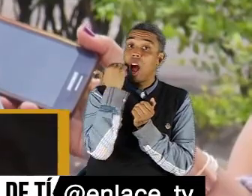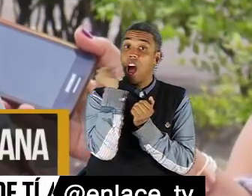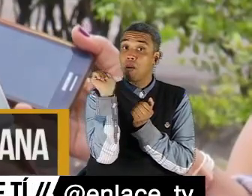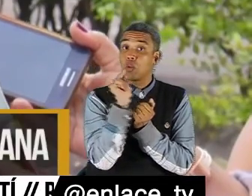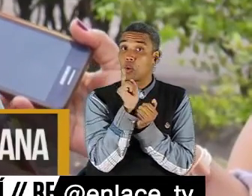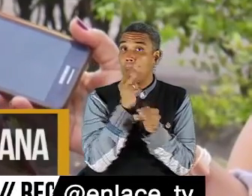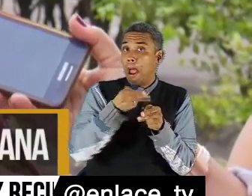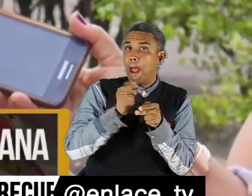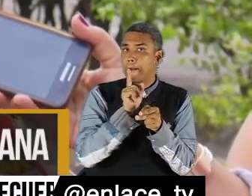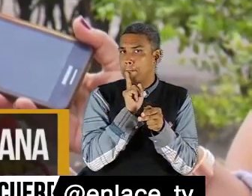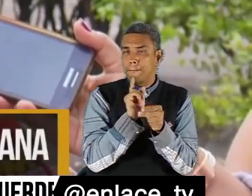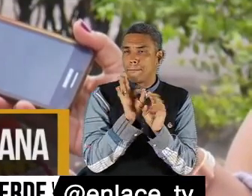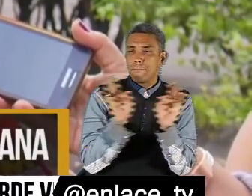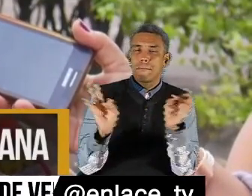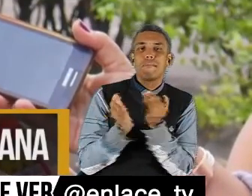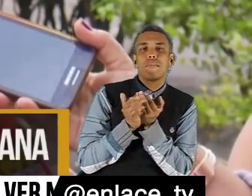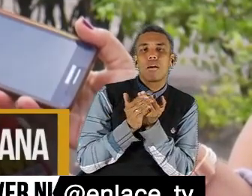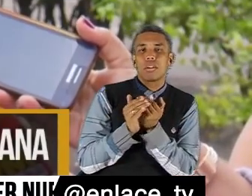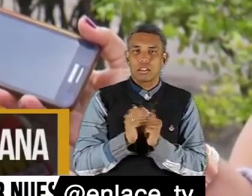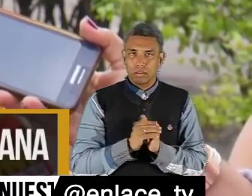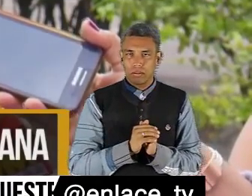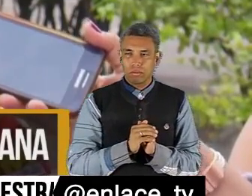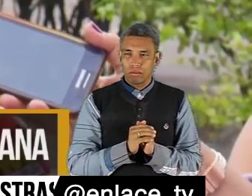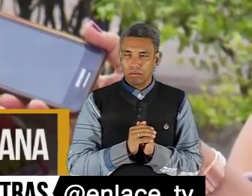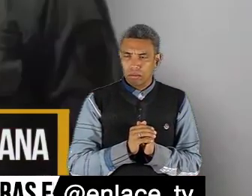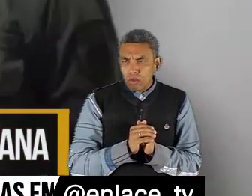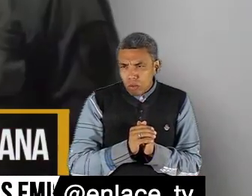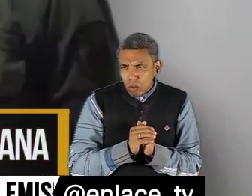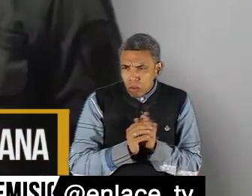denuncia que una niña menor de 11 años